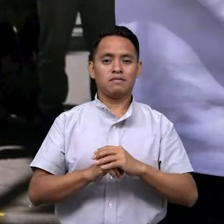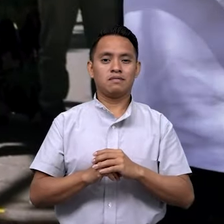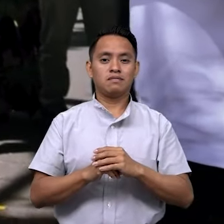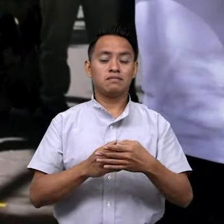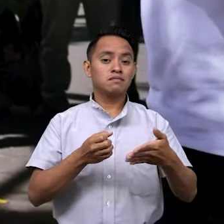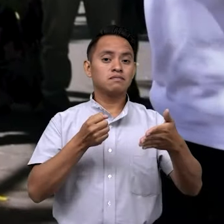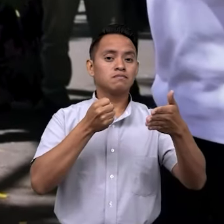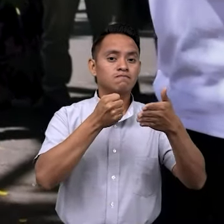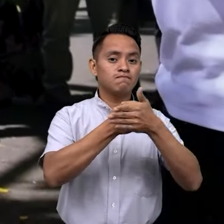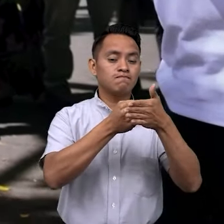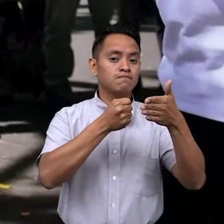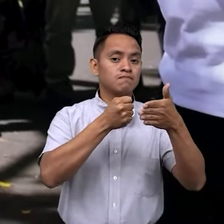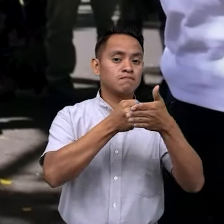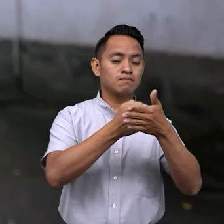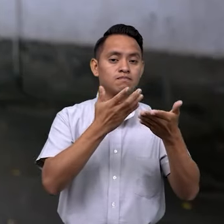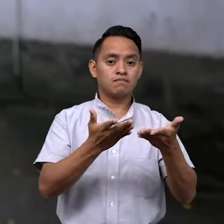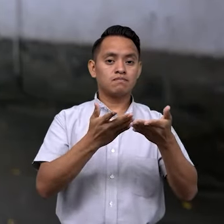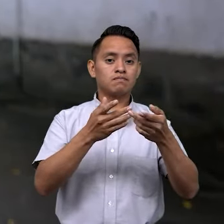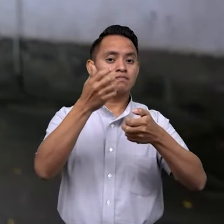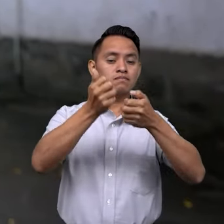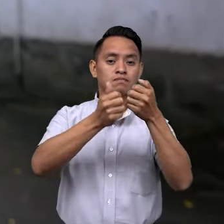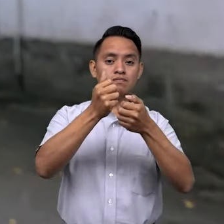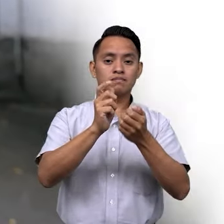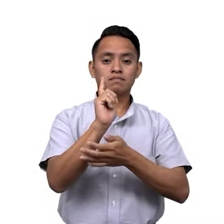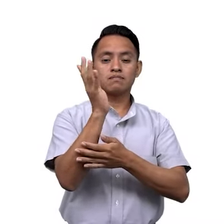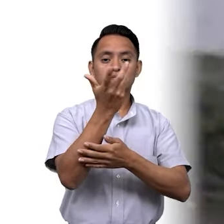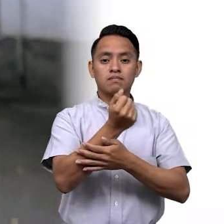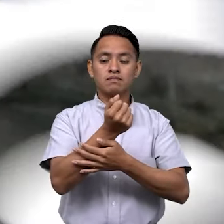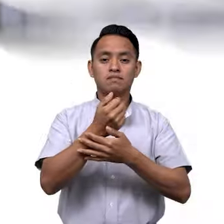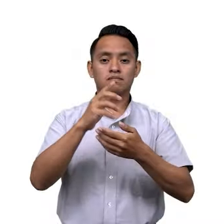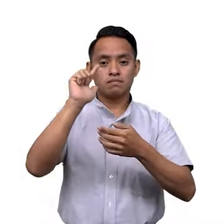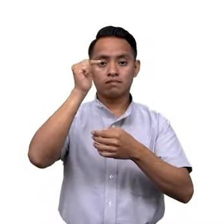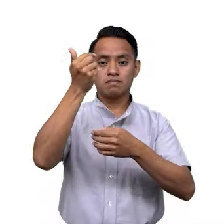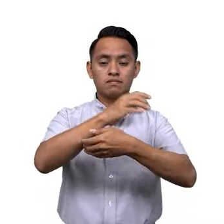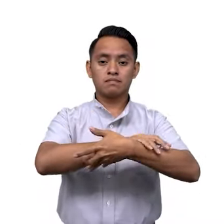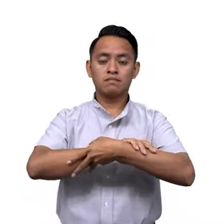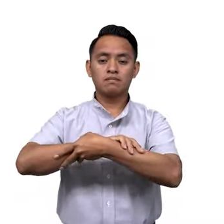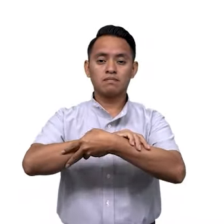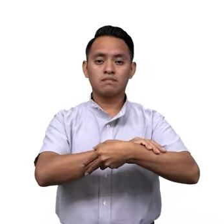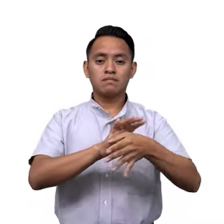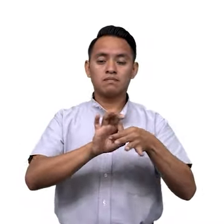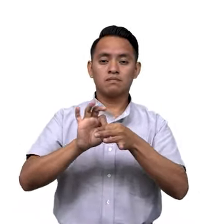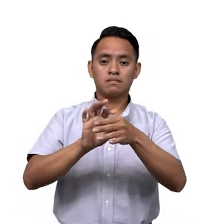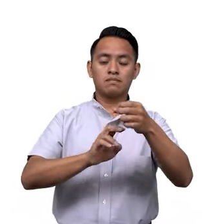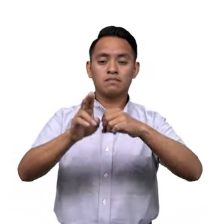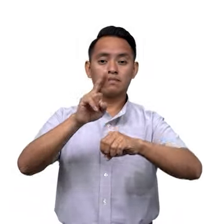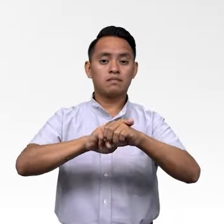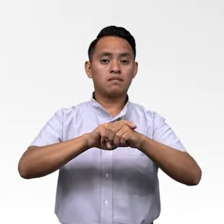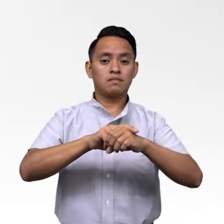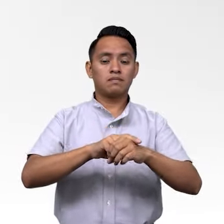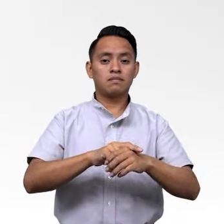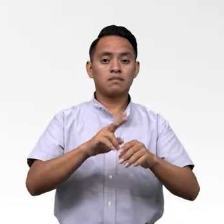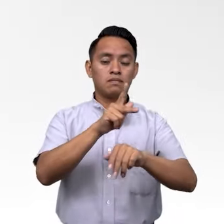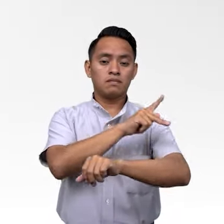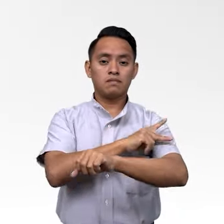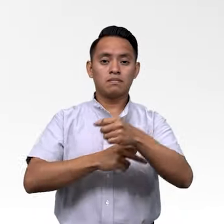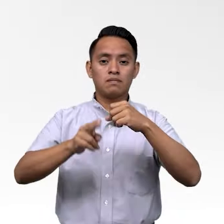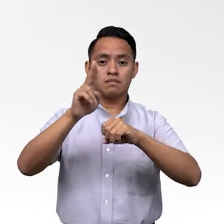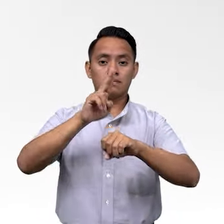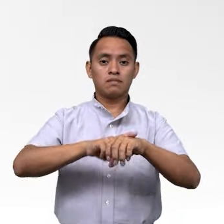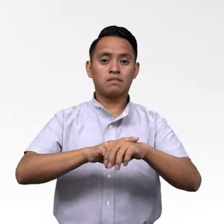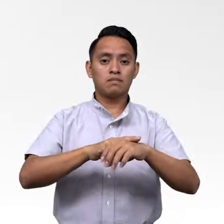El accidente de tránsito nos afecta a todos. Gobierno de Reconciliación y Unidad Nacional. Policía